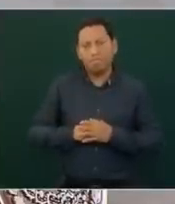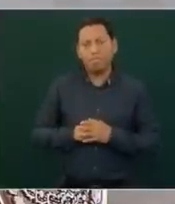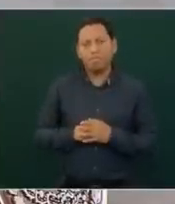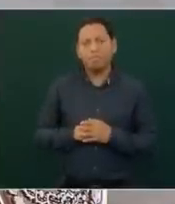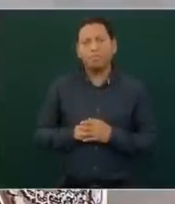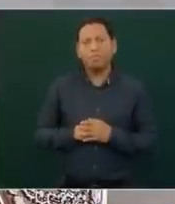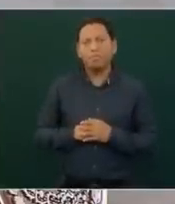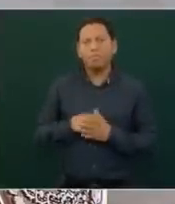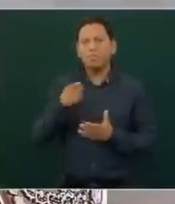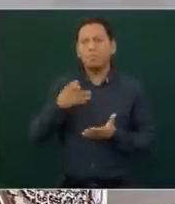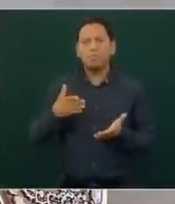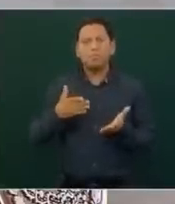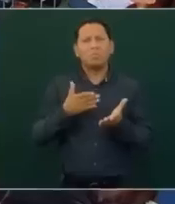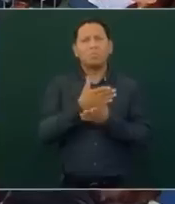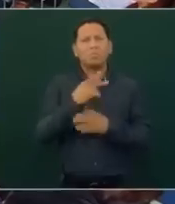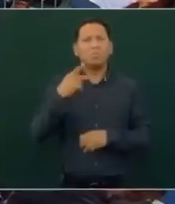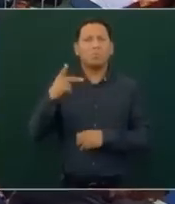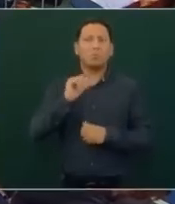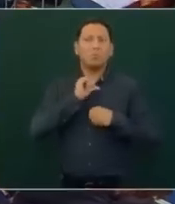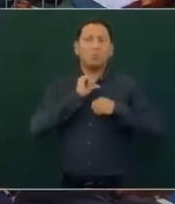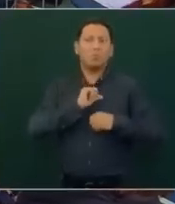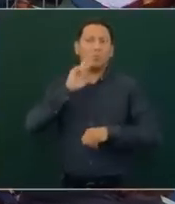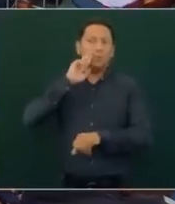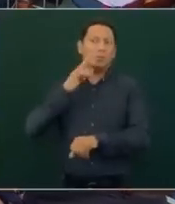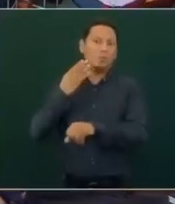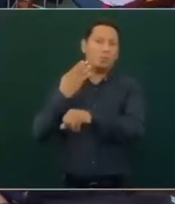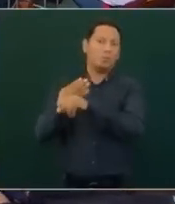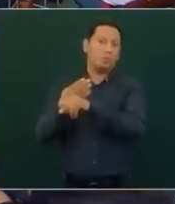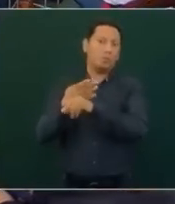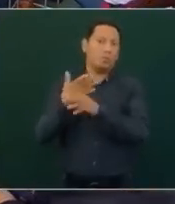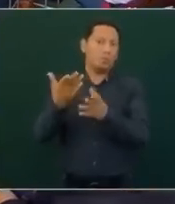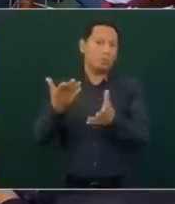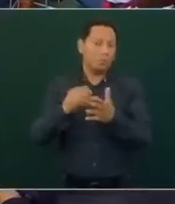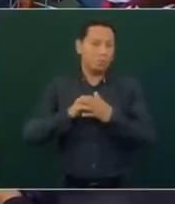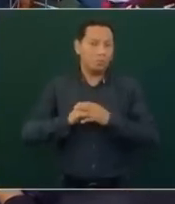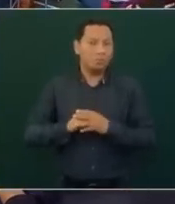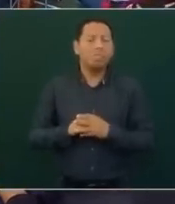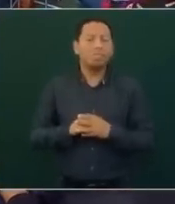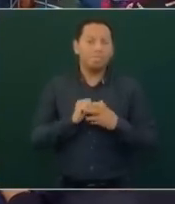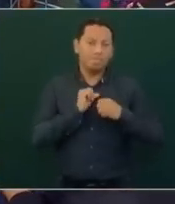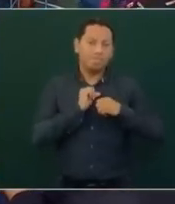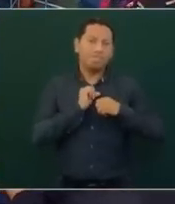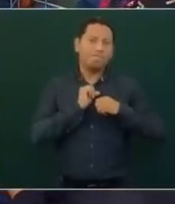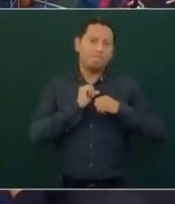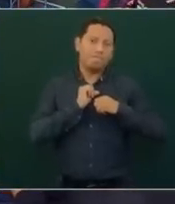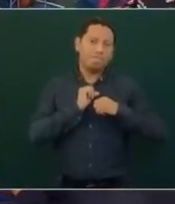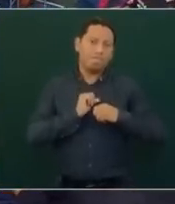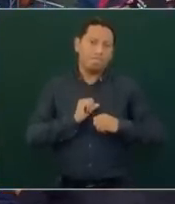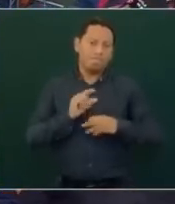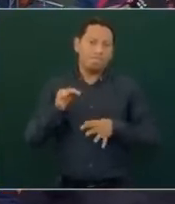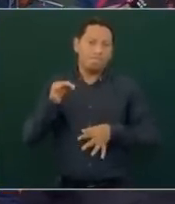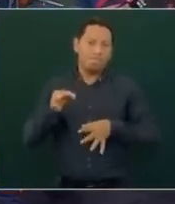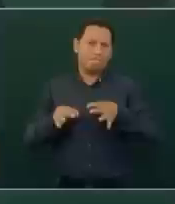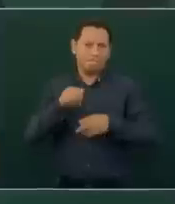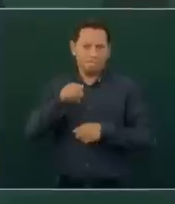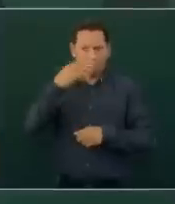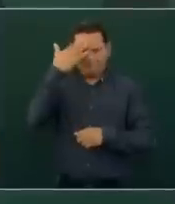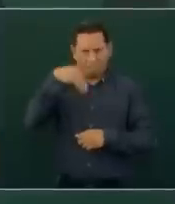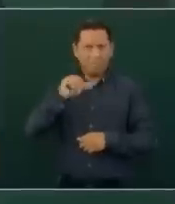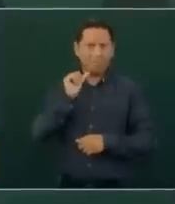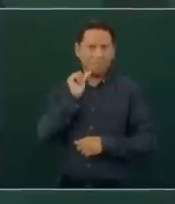en las facultades del poder legislativo. Lo que hicieron ayer pues